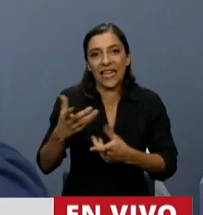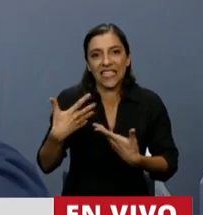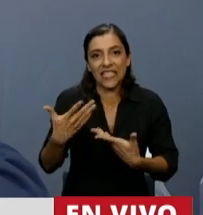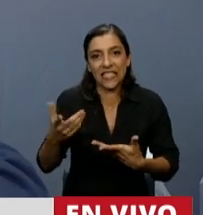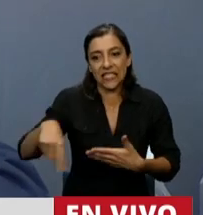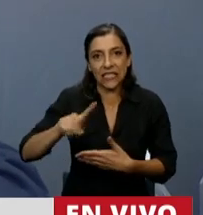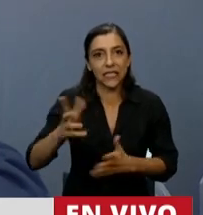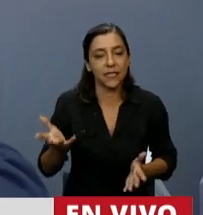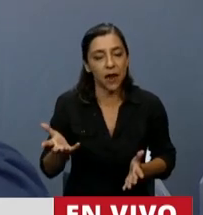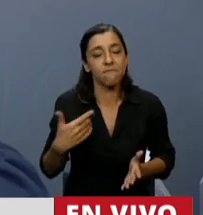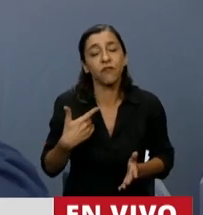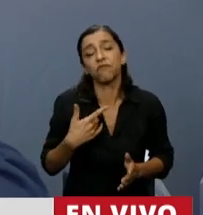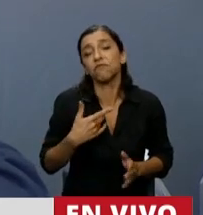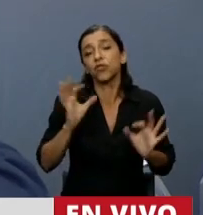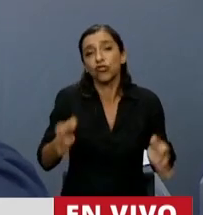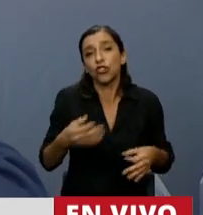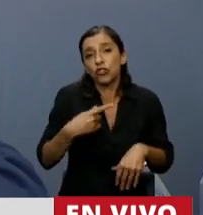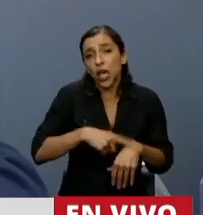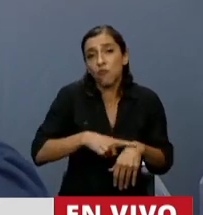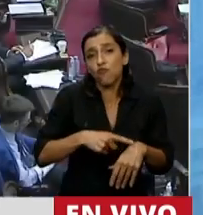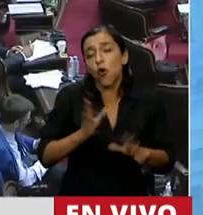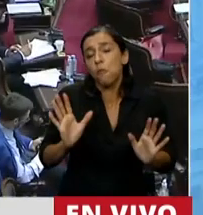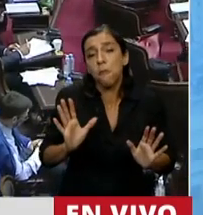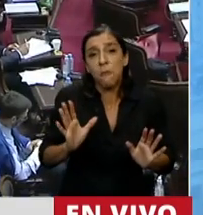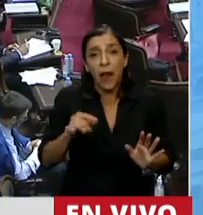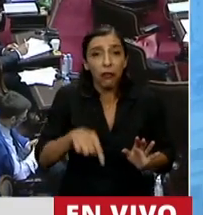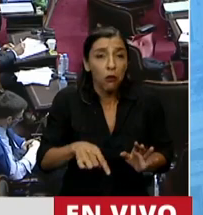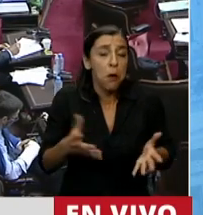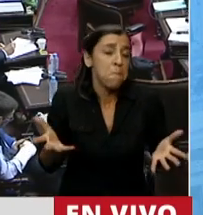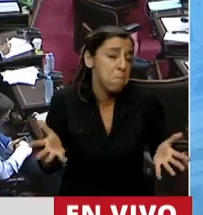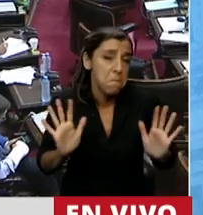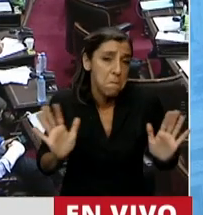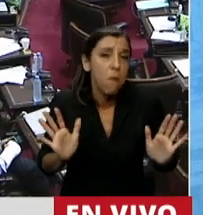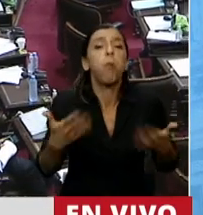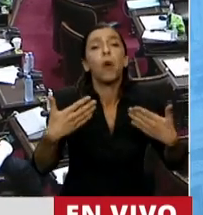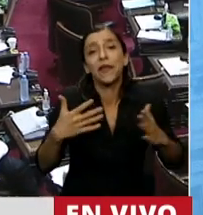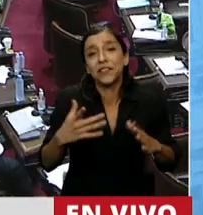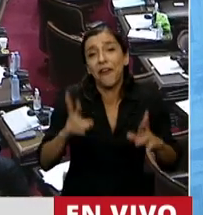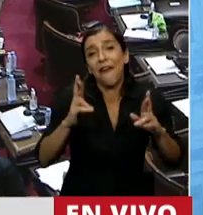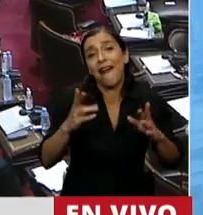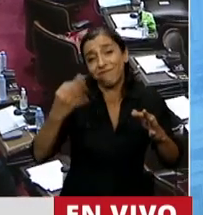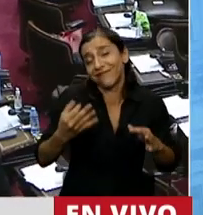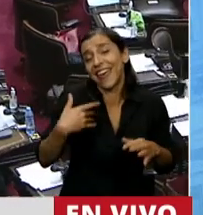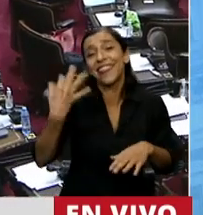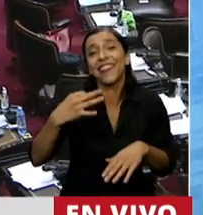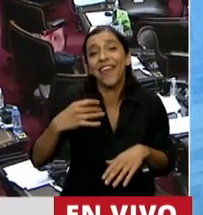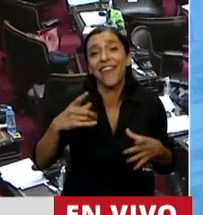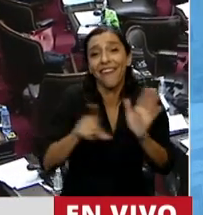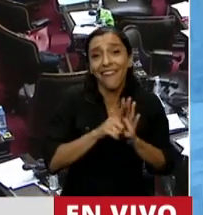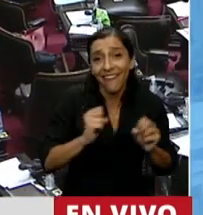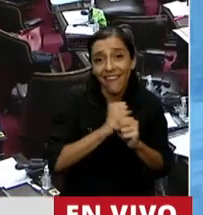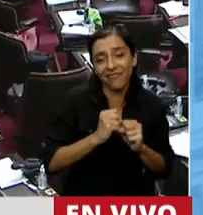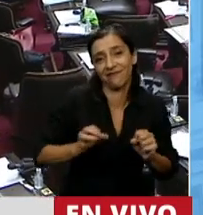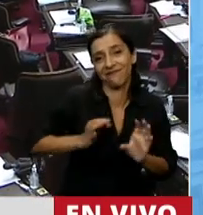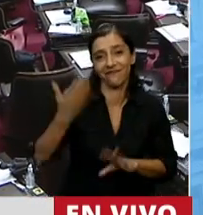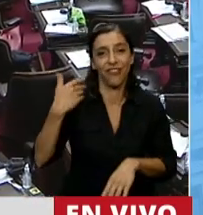Quizás hubiera sido mejor que esta ley ya esté sancionada, que hubiera sido en el 2018 o antes, que hubiera sido